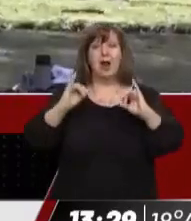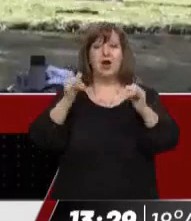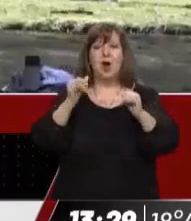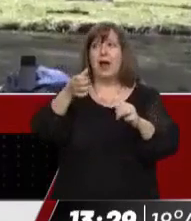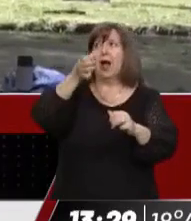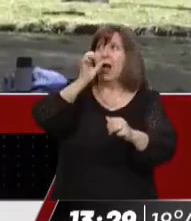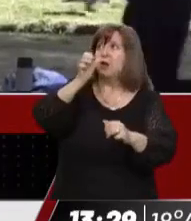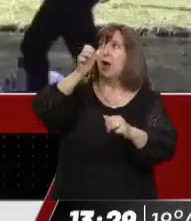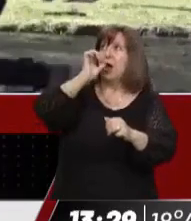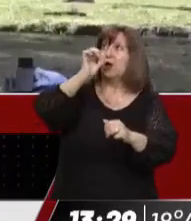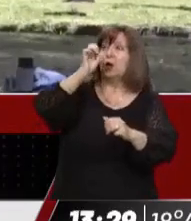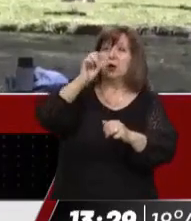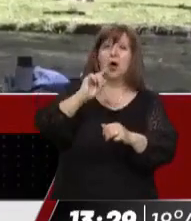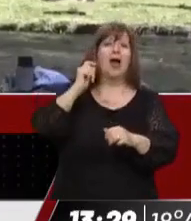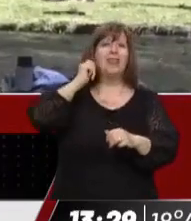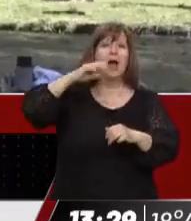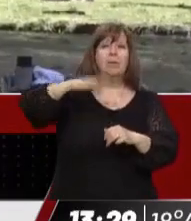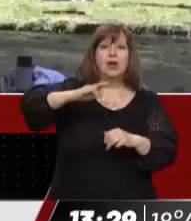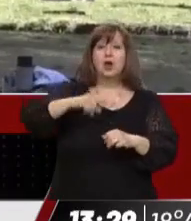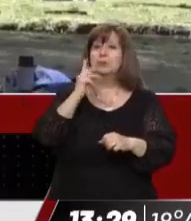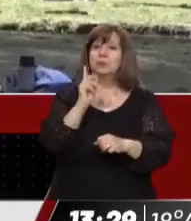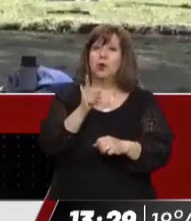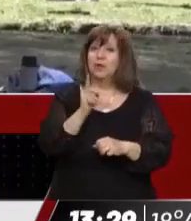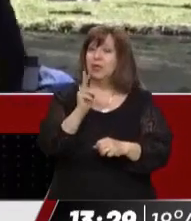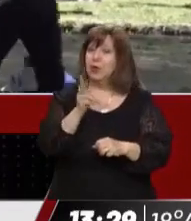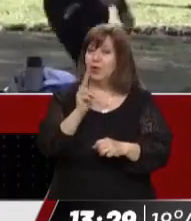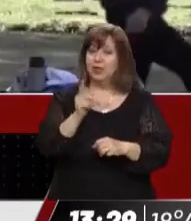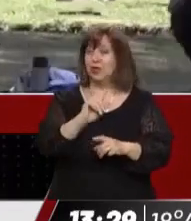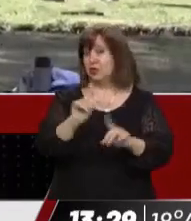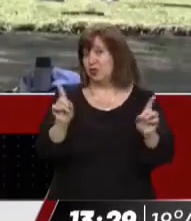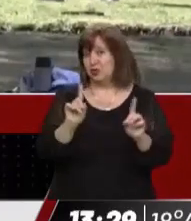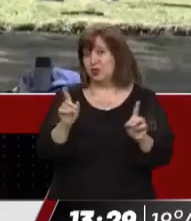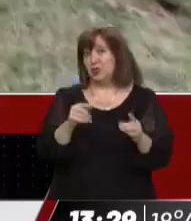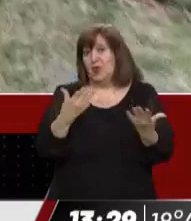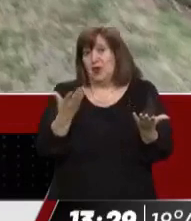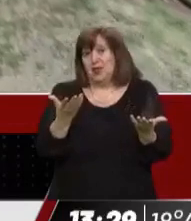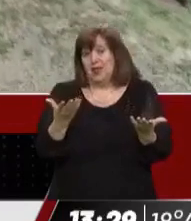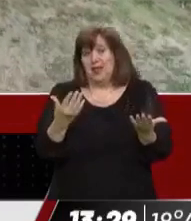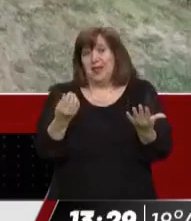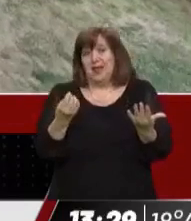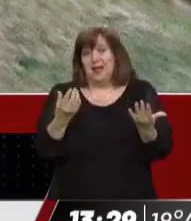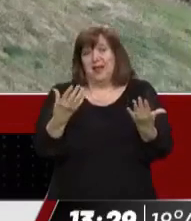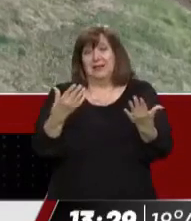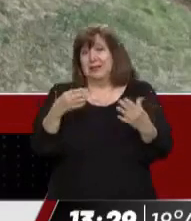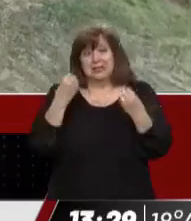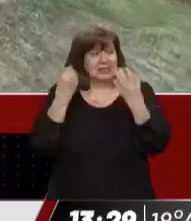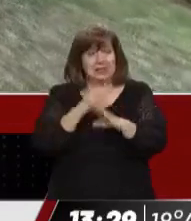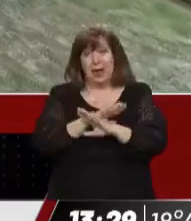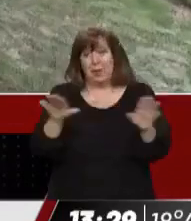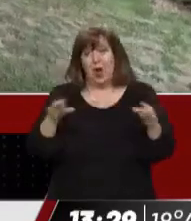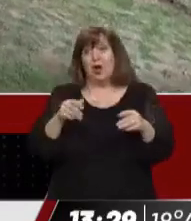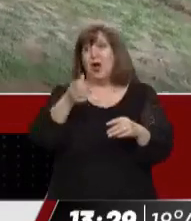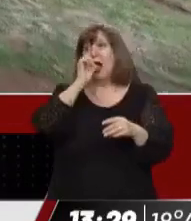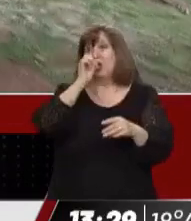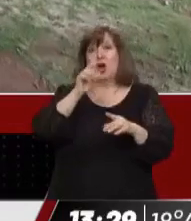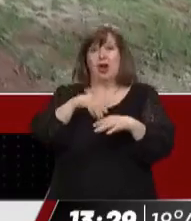no consuman alcohol digo los chicos que son menores no pueden consumir alcohol Eso es en los espacios en los espacios abiertos públicos tampoco se puede comer alcohol